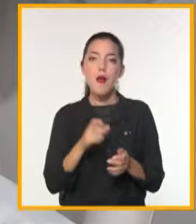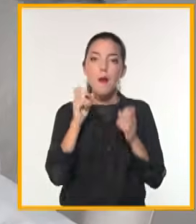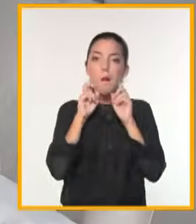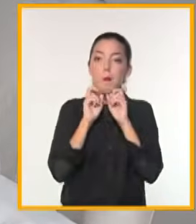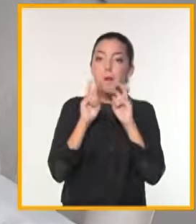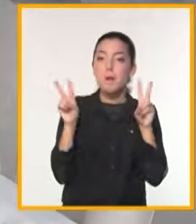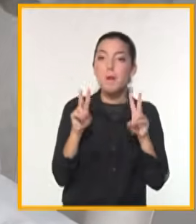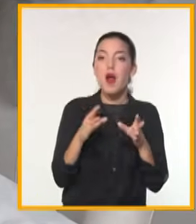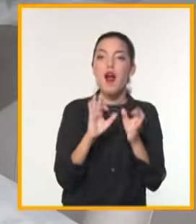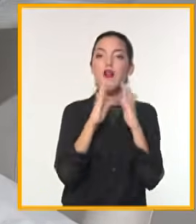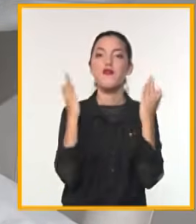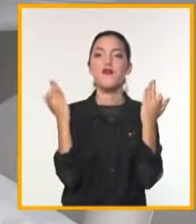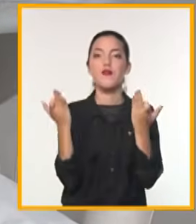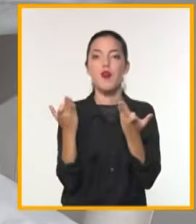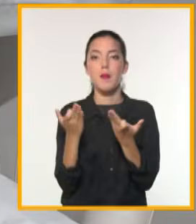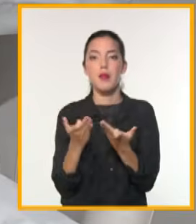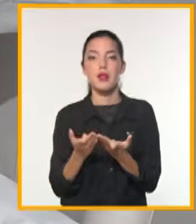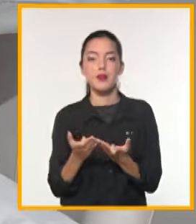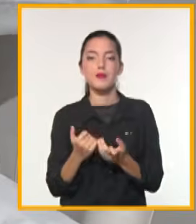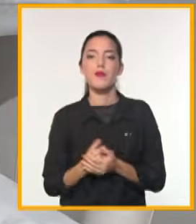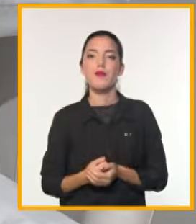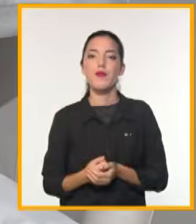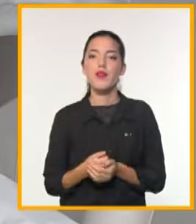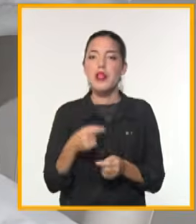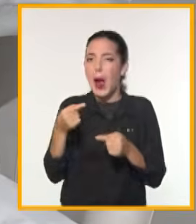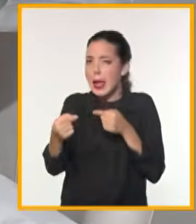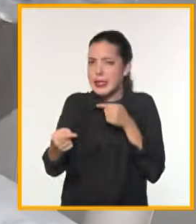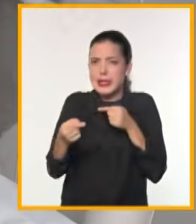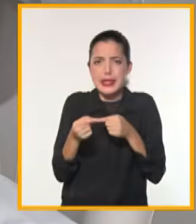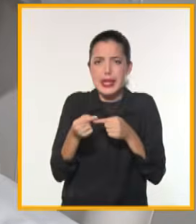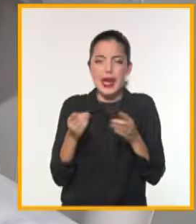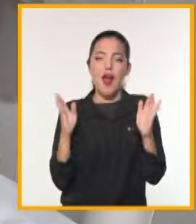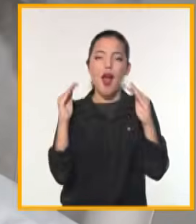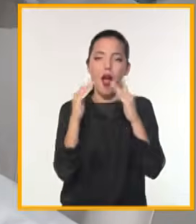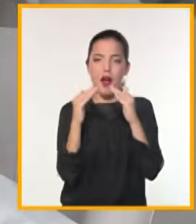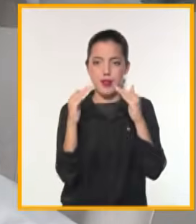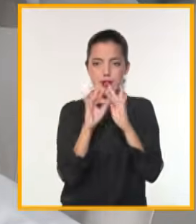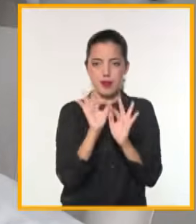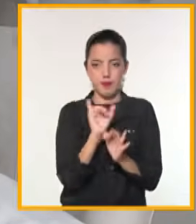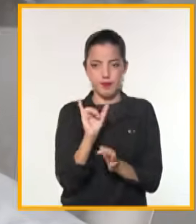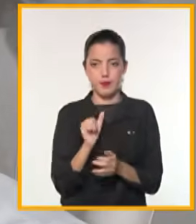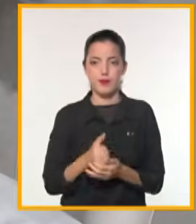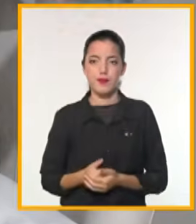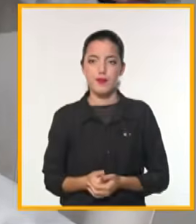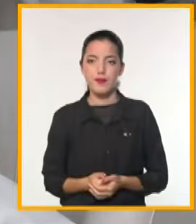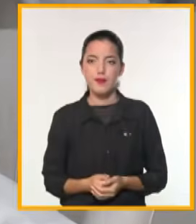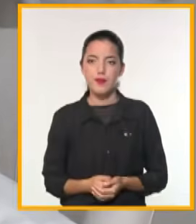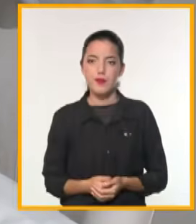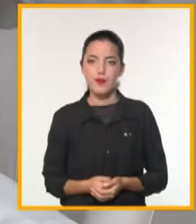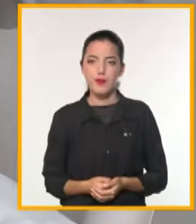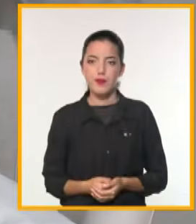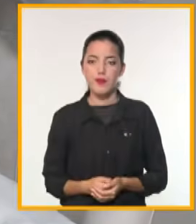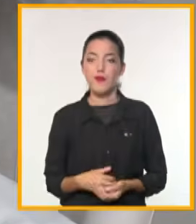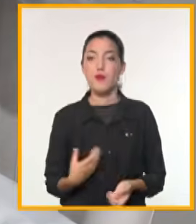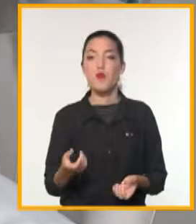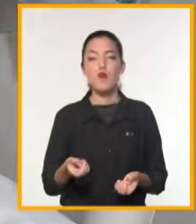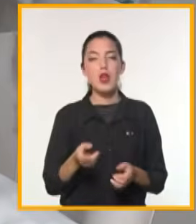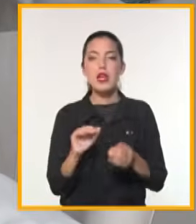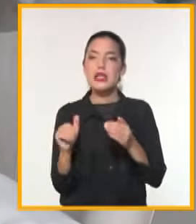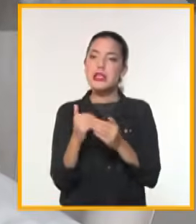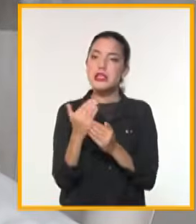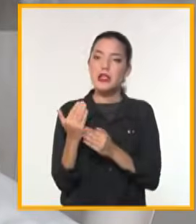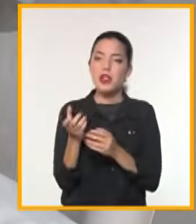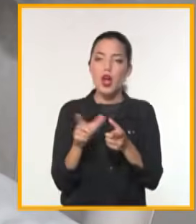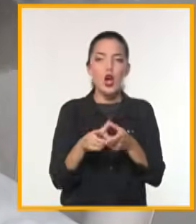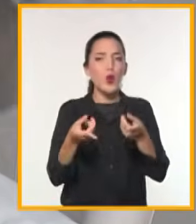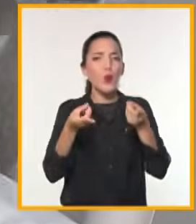que estaba cerca de nosotros, en una de las casas ahí de Siboney. Y bueno, ahí ese día nos reunimos, ahí